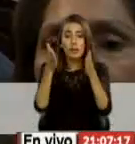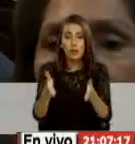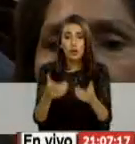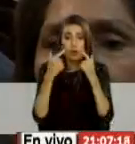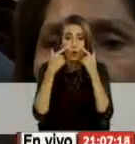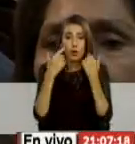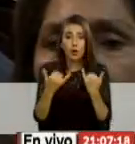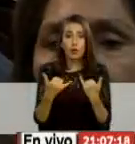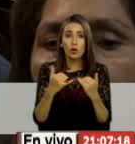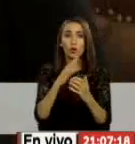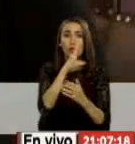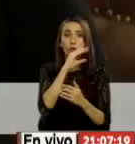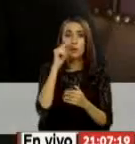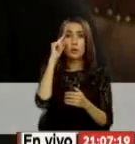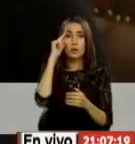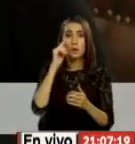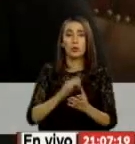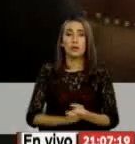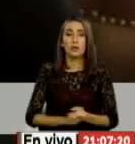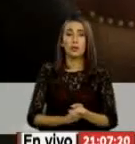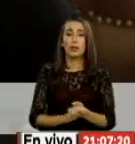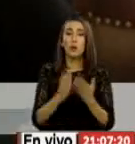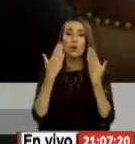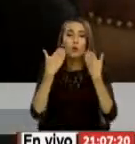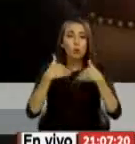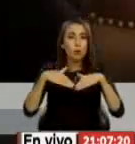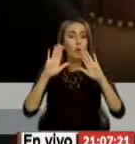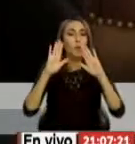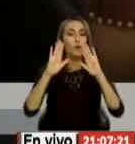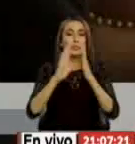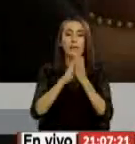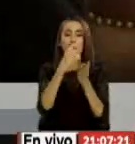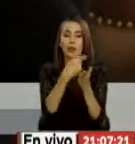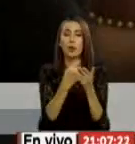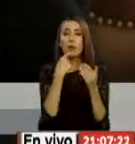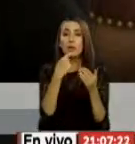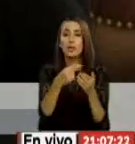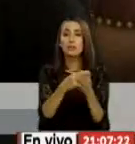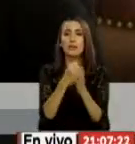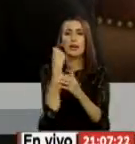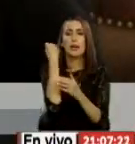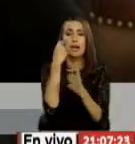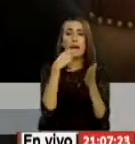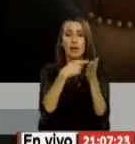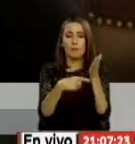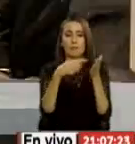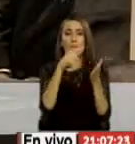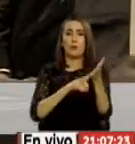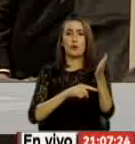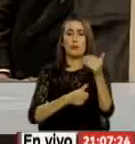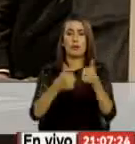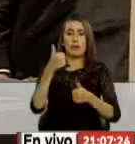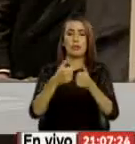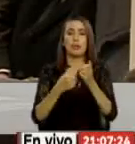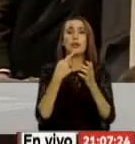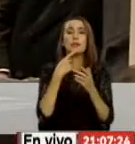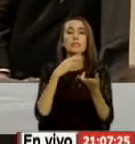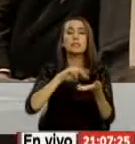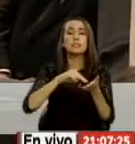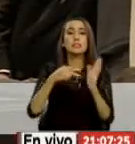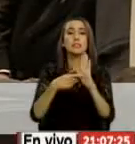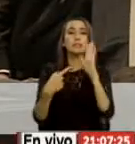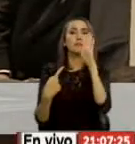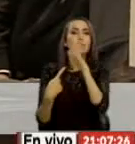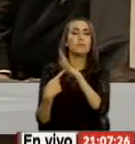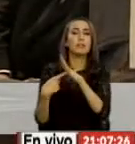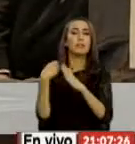con el régimen anterior. Cualquier tipo de regresión o restricción de derechos es inconstitucional. Piden que la Corte se